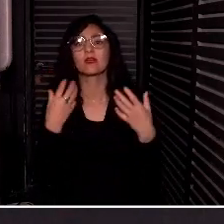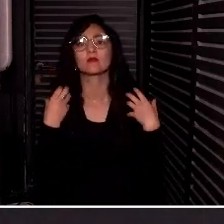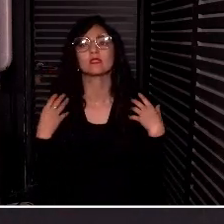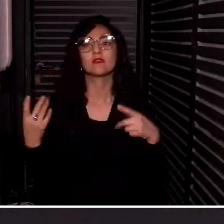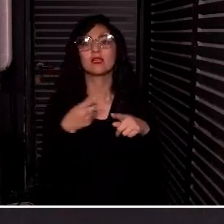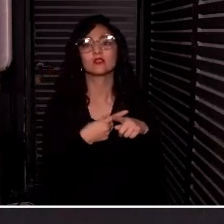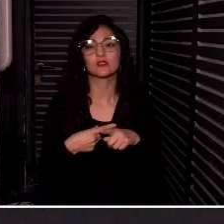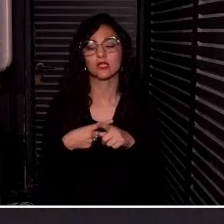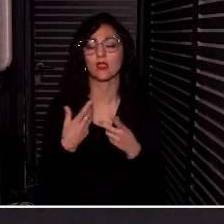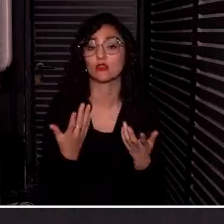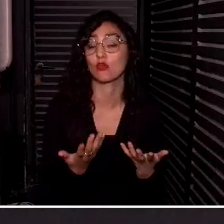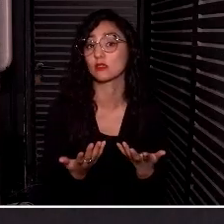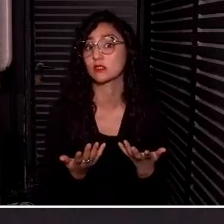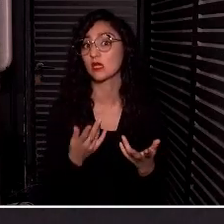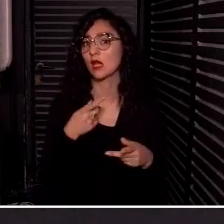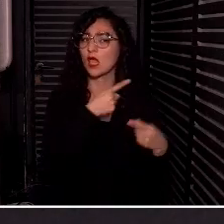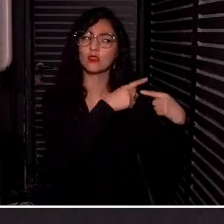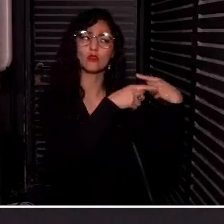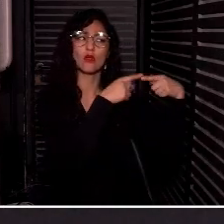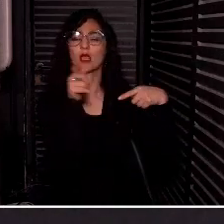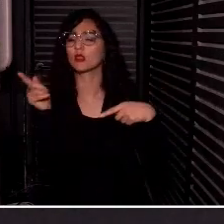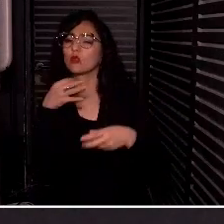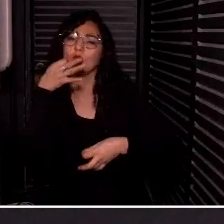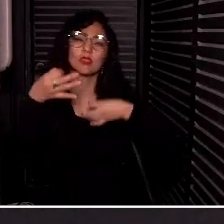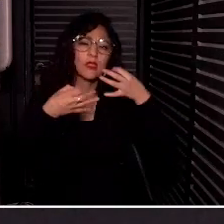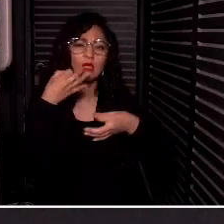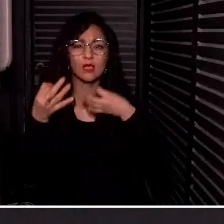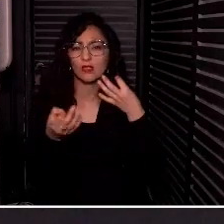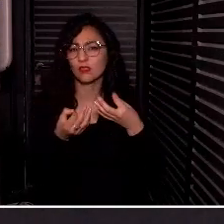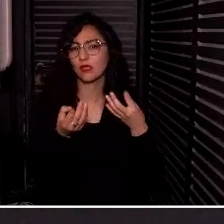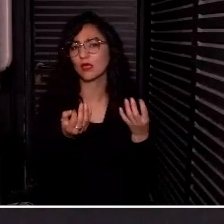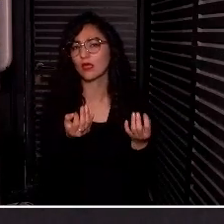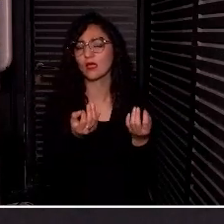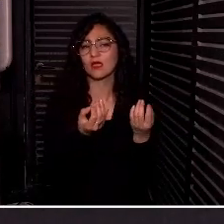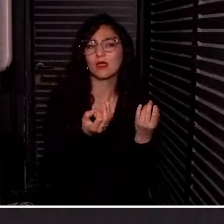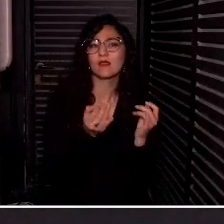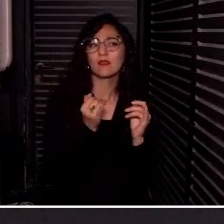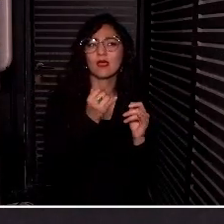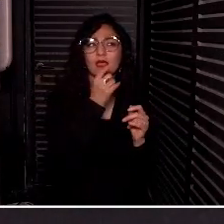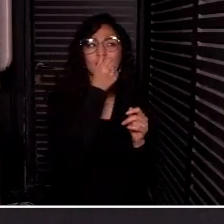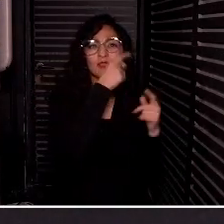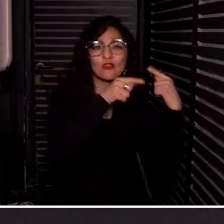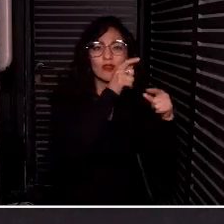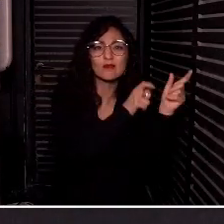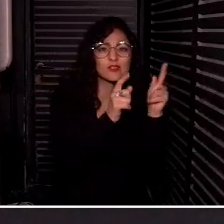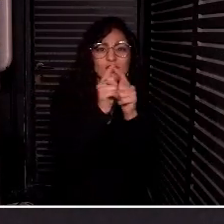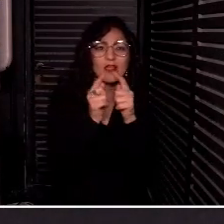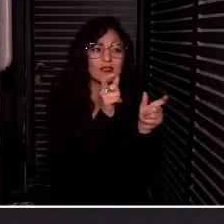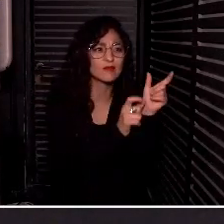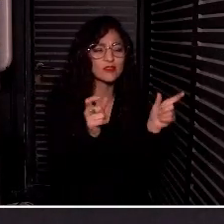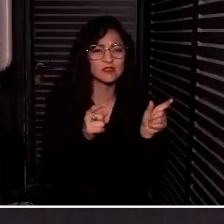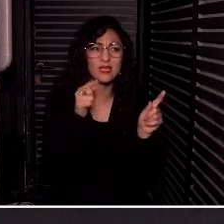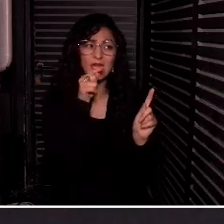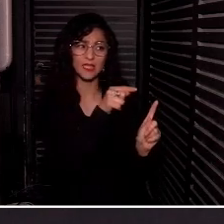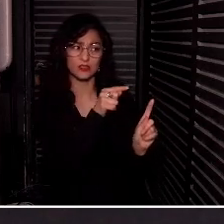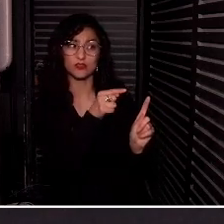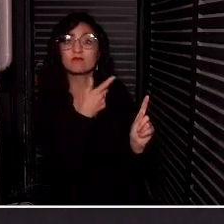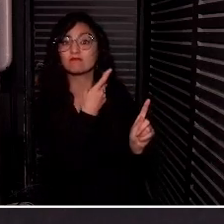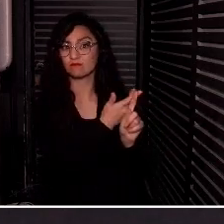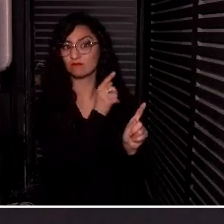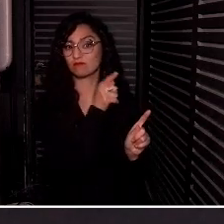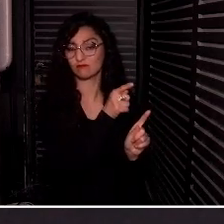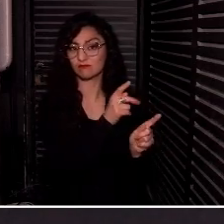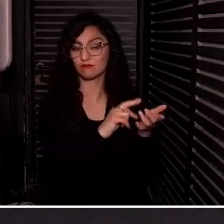entonces los relatos faranduleros que tú recién mencionabas establecen dimensiones de esas características y